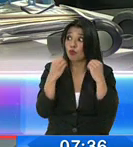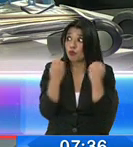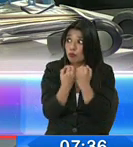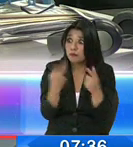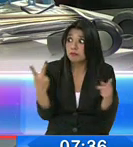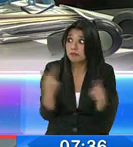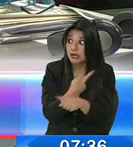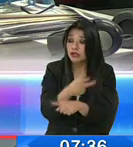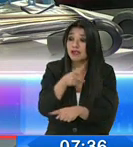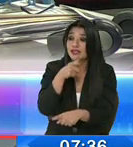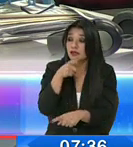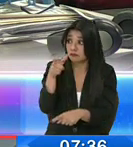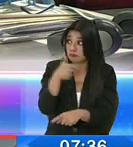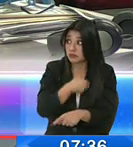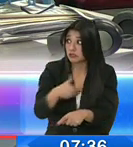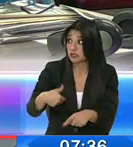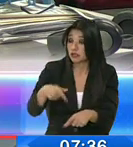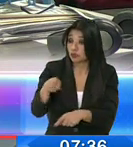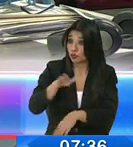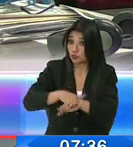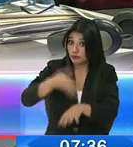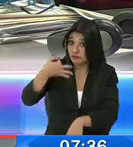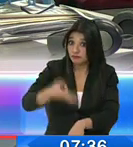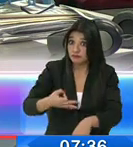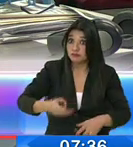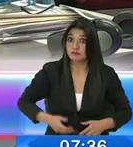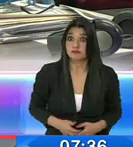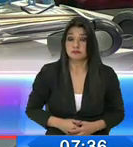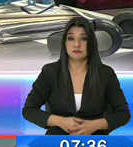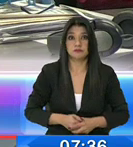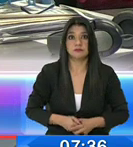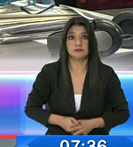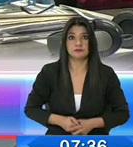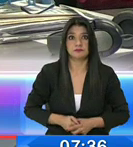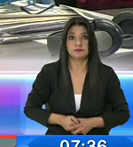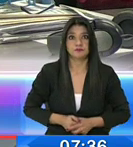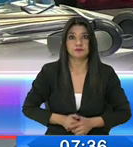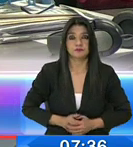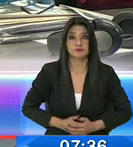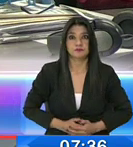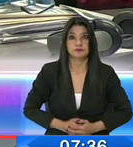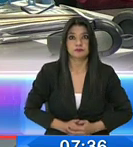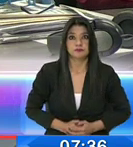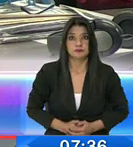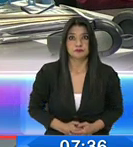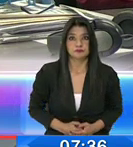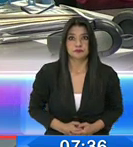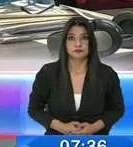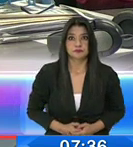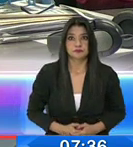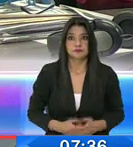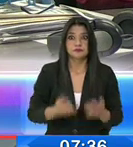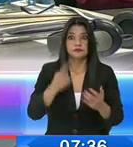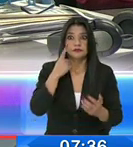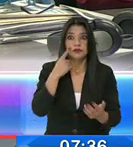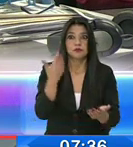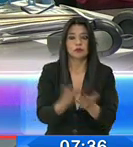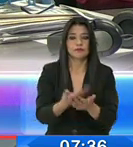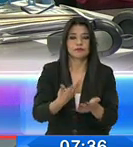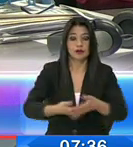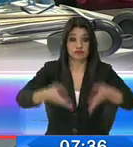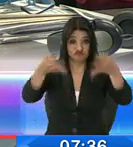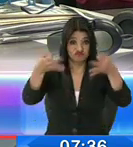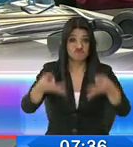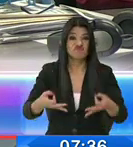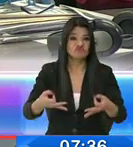que funcionó desde la presidencia el acervo probatorio del que estamos hablando que es una forma